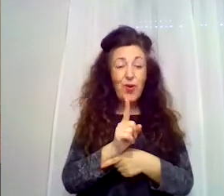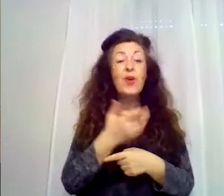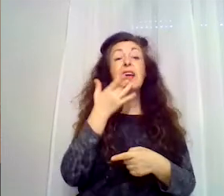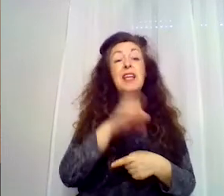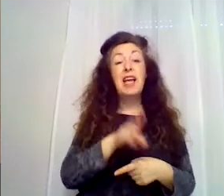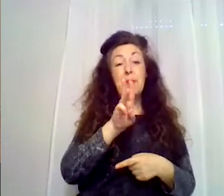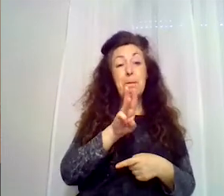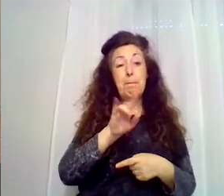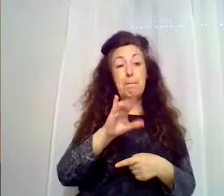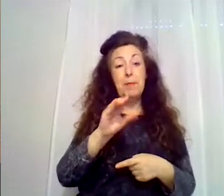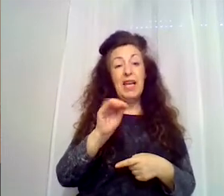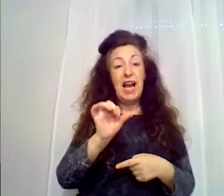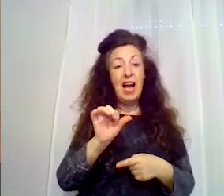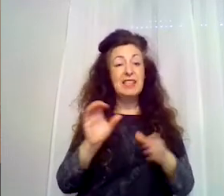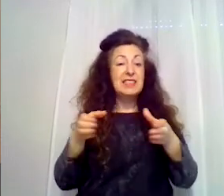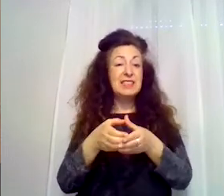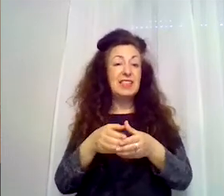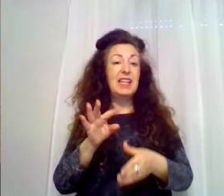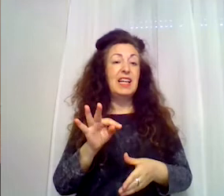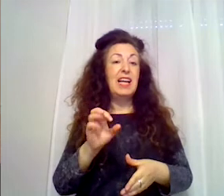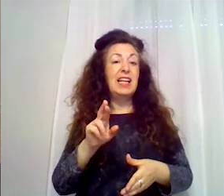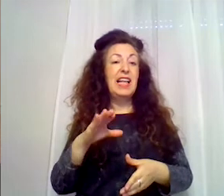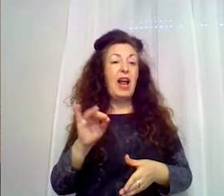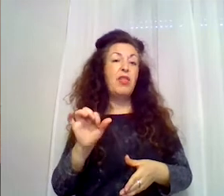guerras europeas, en las guerras en Flandes,